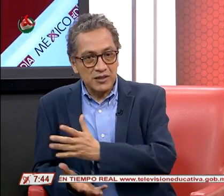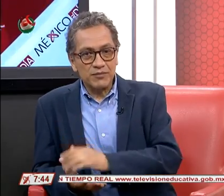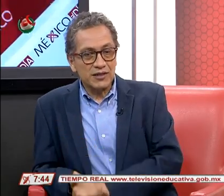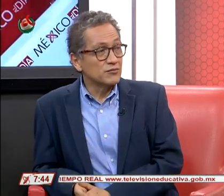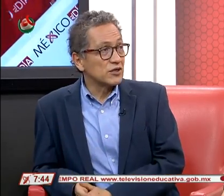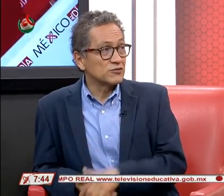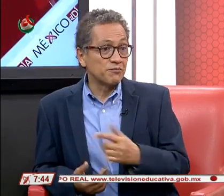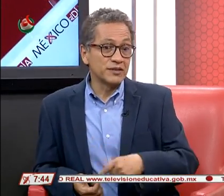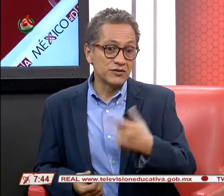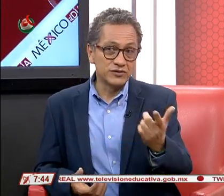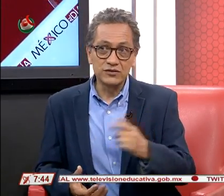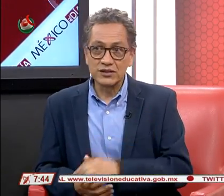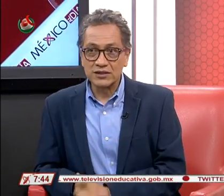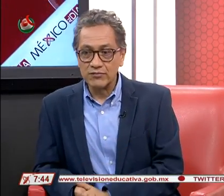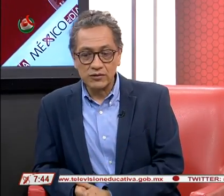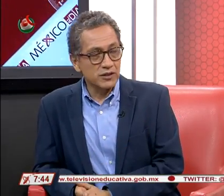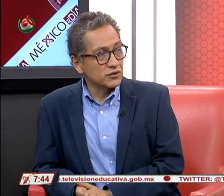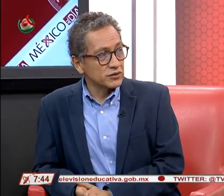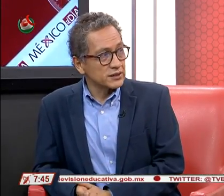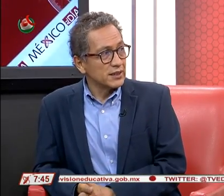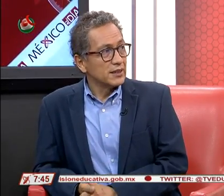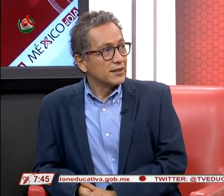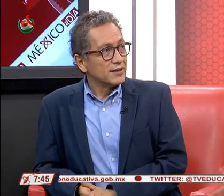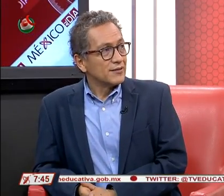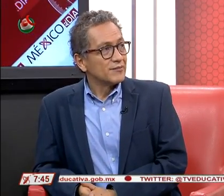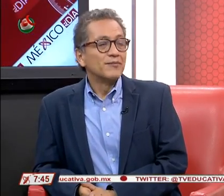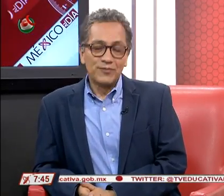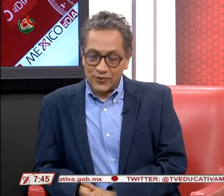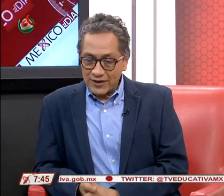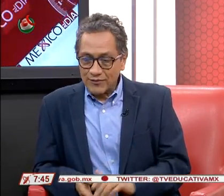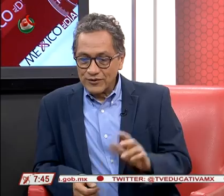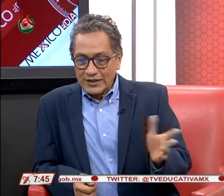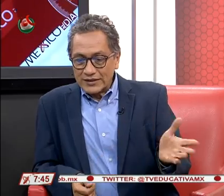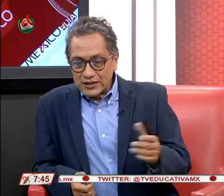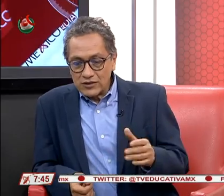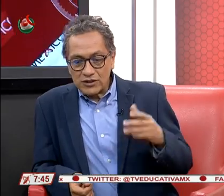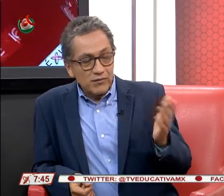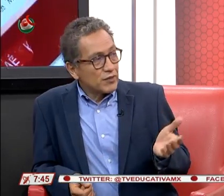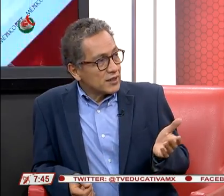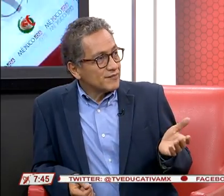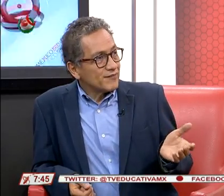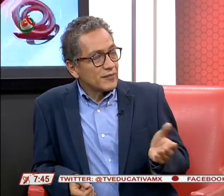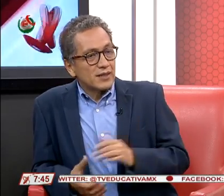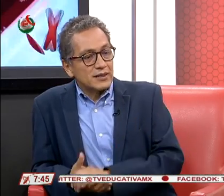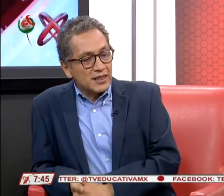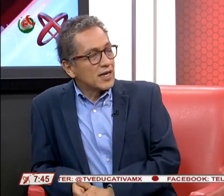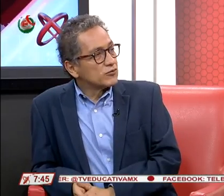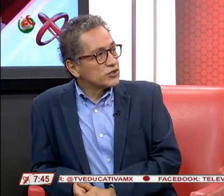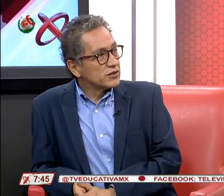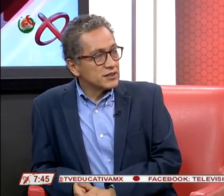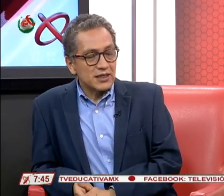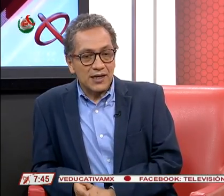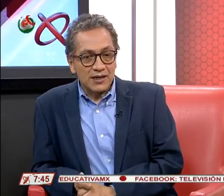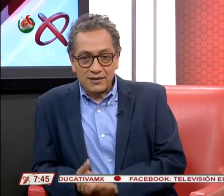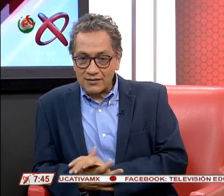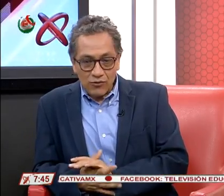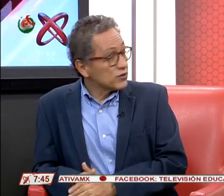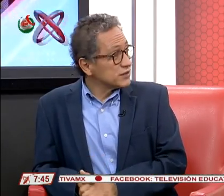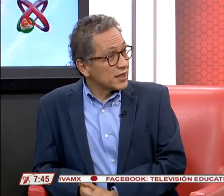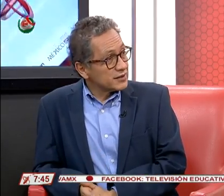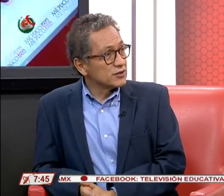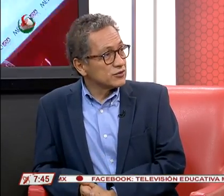gancho para atrapar, a los papás de los niños que están viendo las cosas, Baby boomers, por ejemplo, sino también tiene alusiones